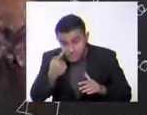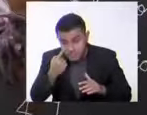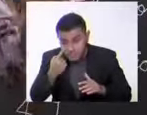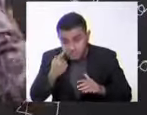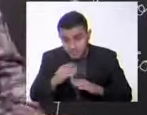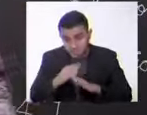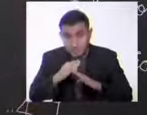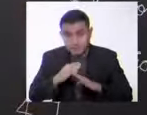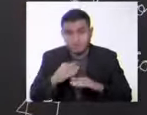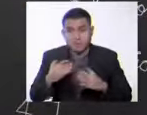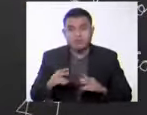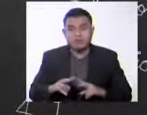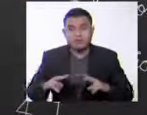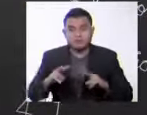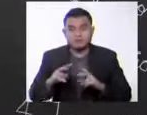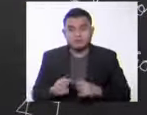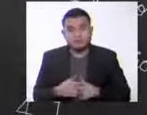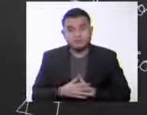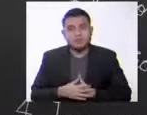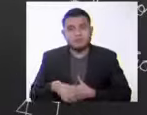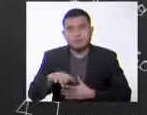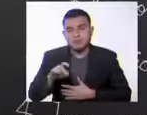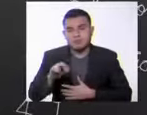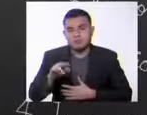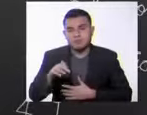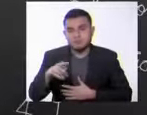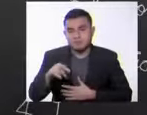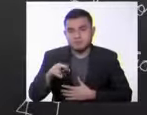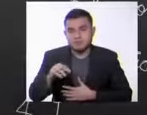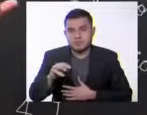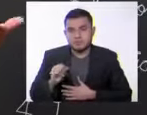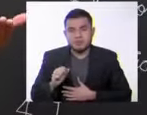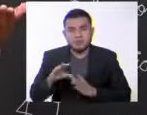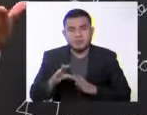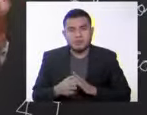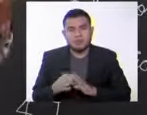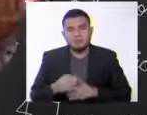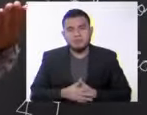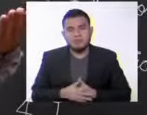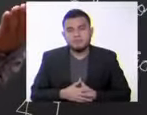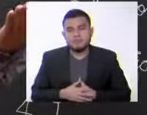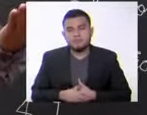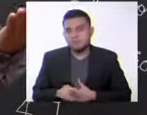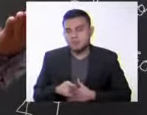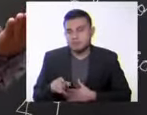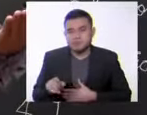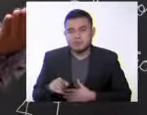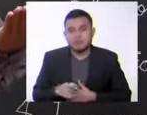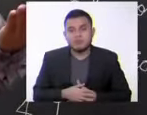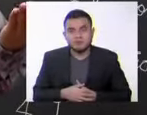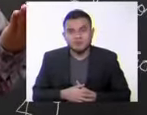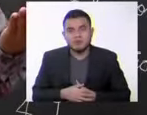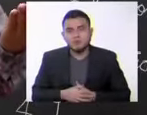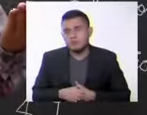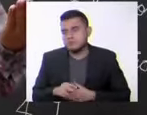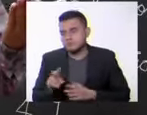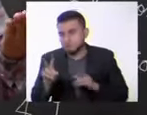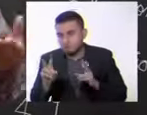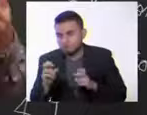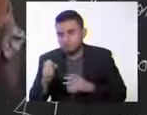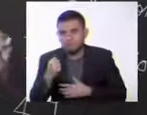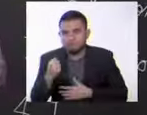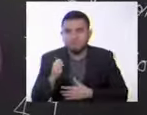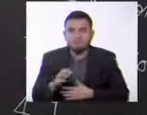y que se valore el patrimonio cultural. Entonces, eso es un elemento importante que se tiene